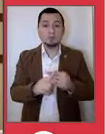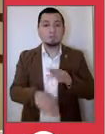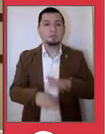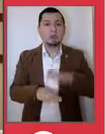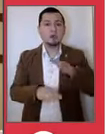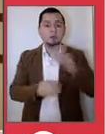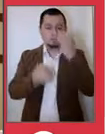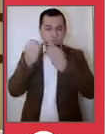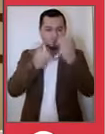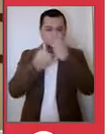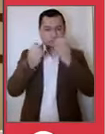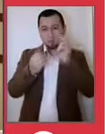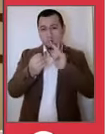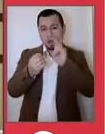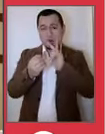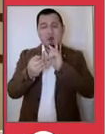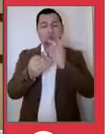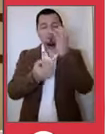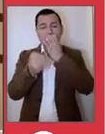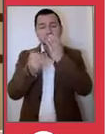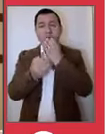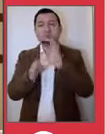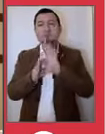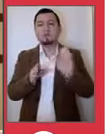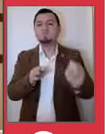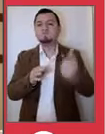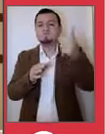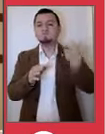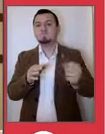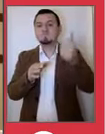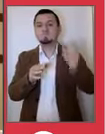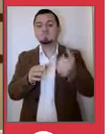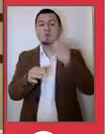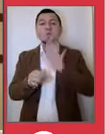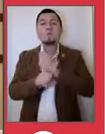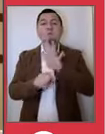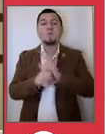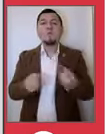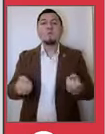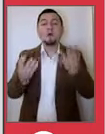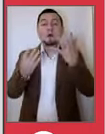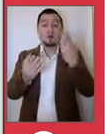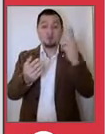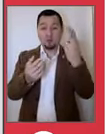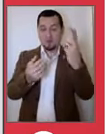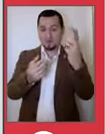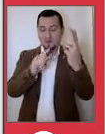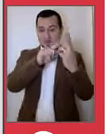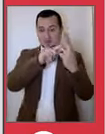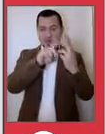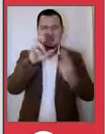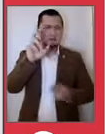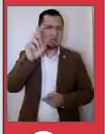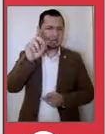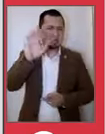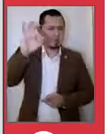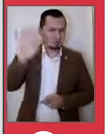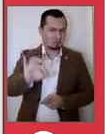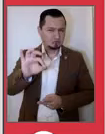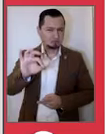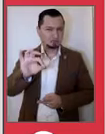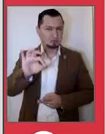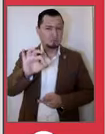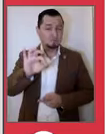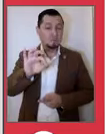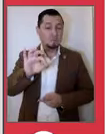de las pruebas que se aplican cuántos casos resultan positivos pasamos de tener a mediados de noviembre 30 por ciento de positividad